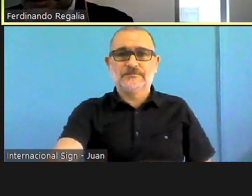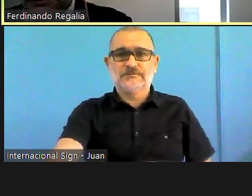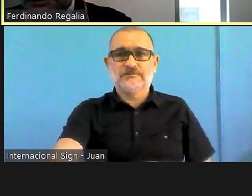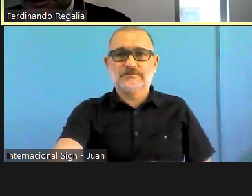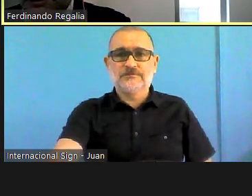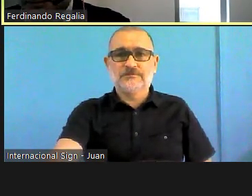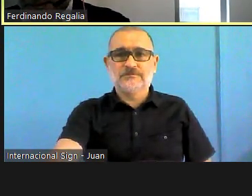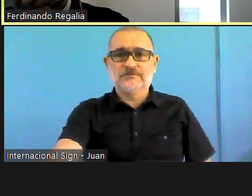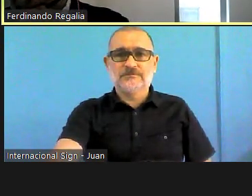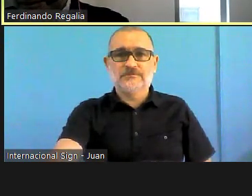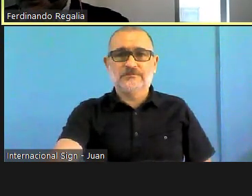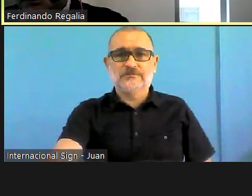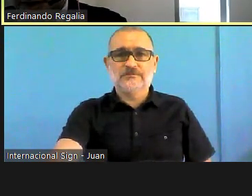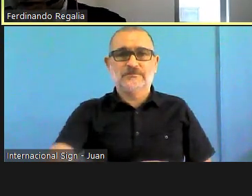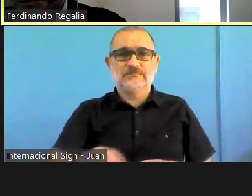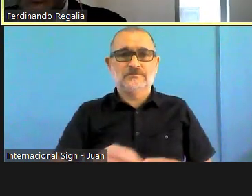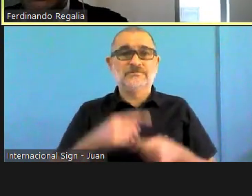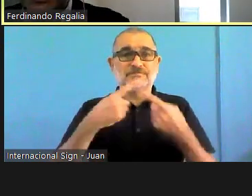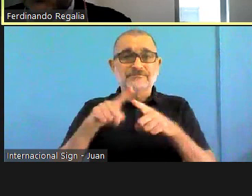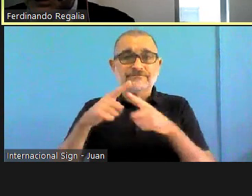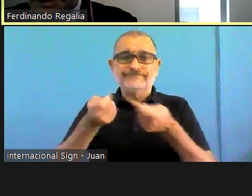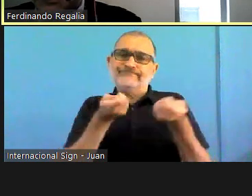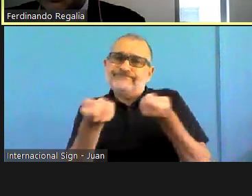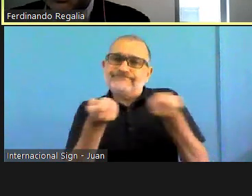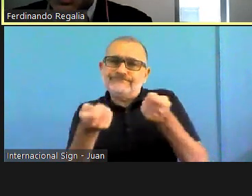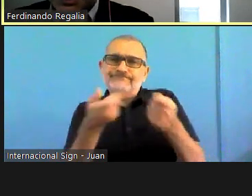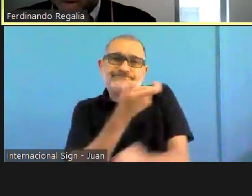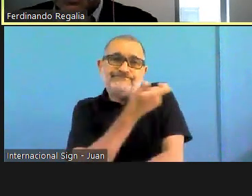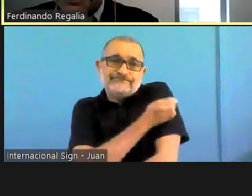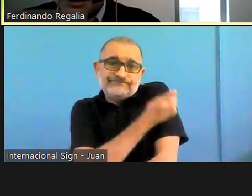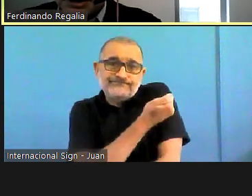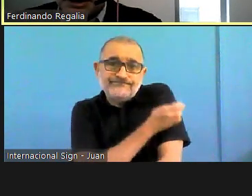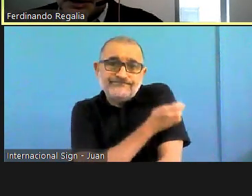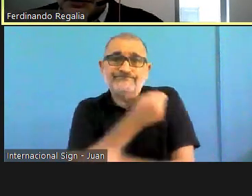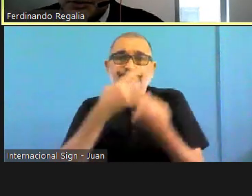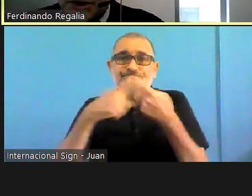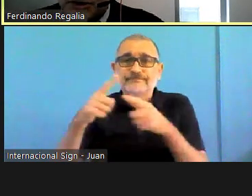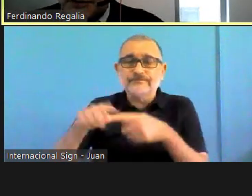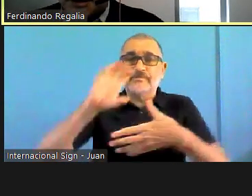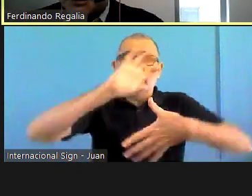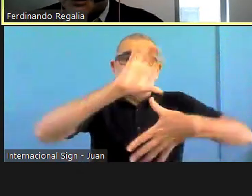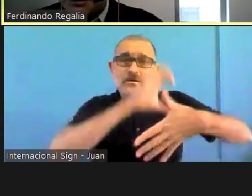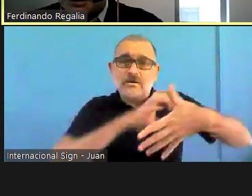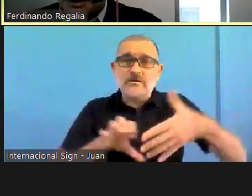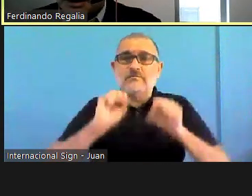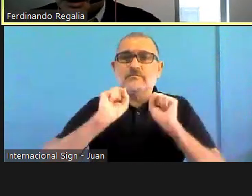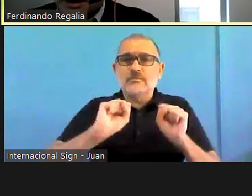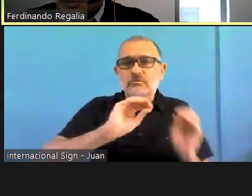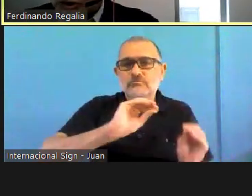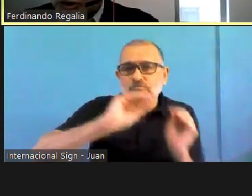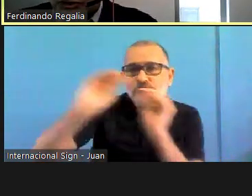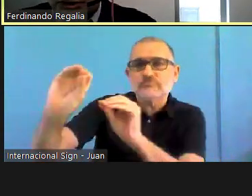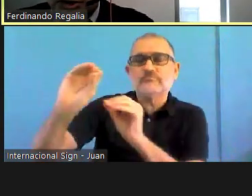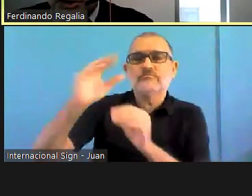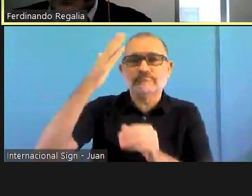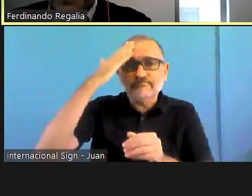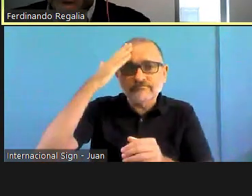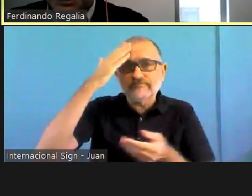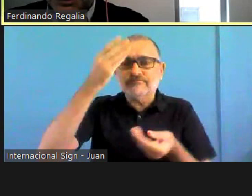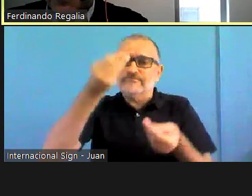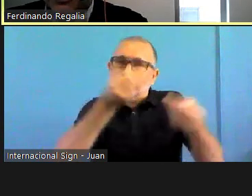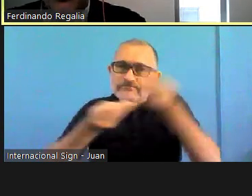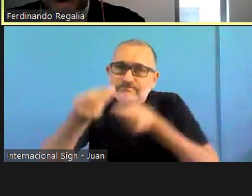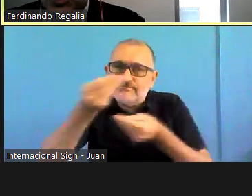los países se han movido muy rápido. Y el panel lo demostró antes. En la transformación digital de la salud,